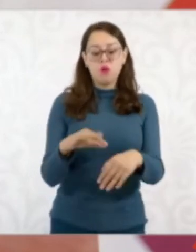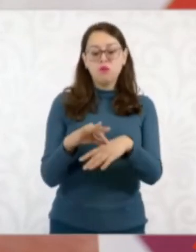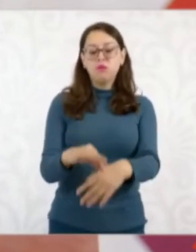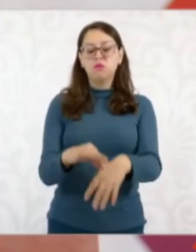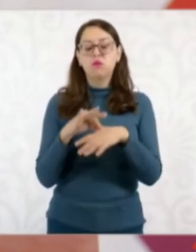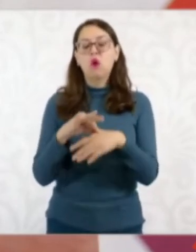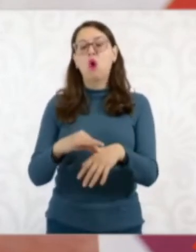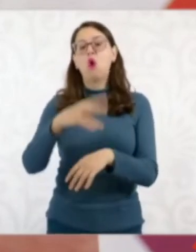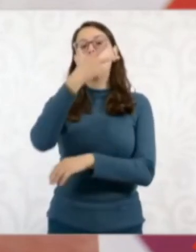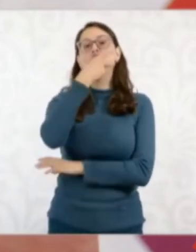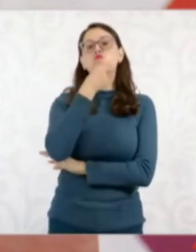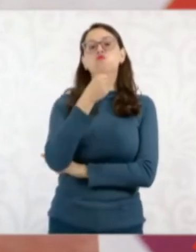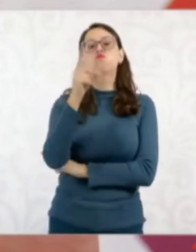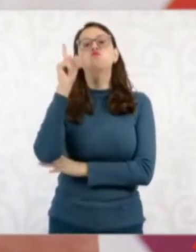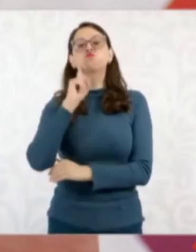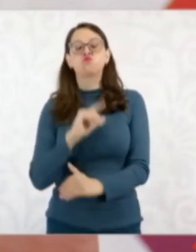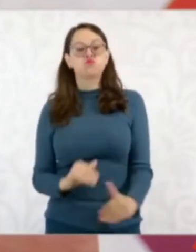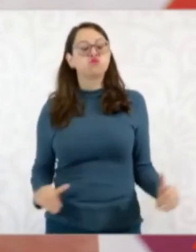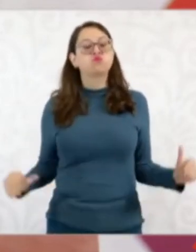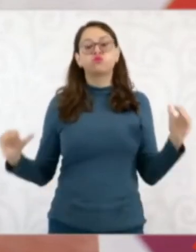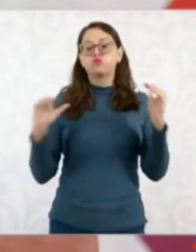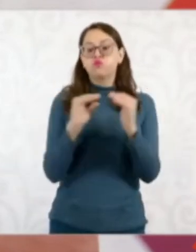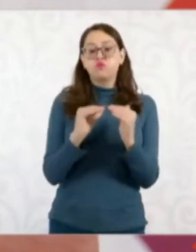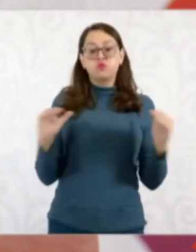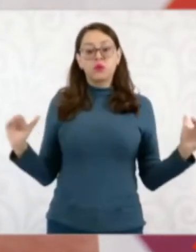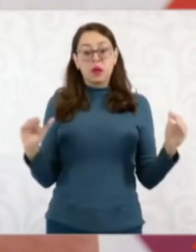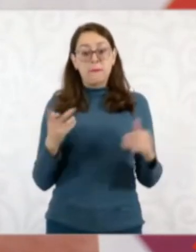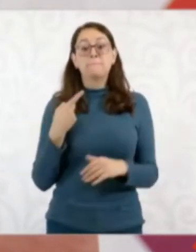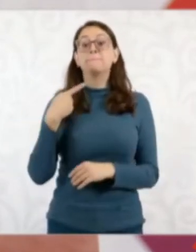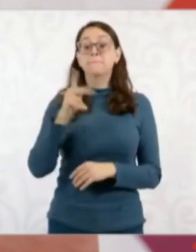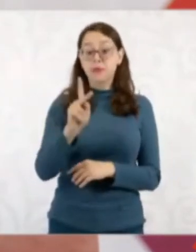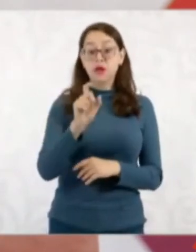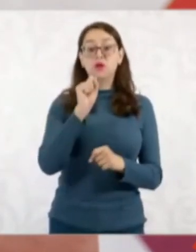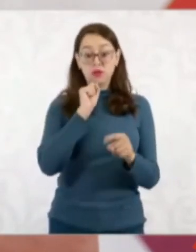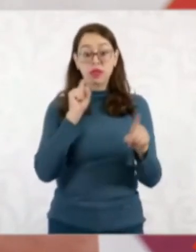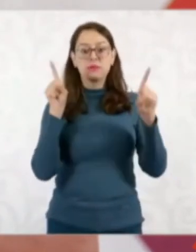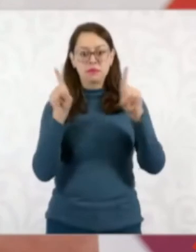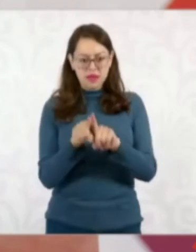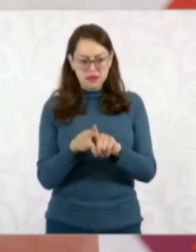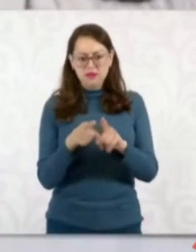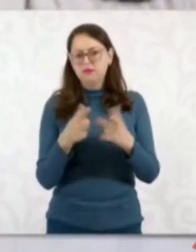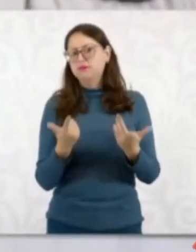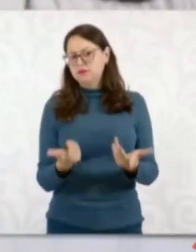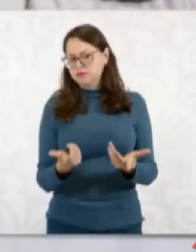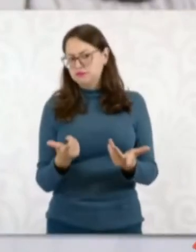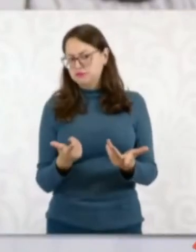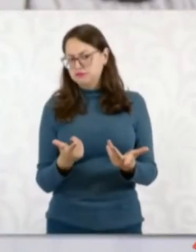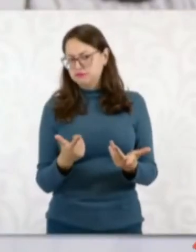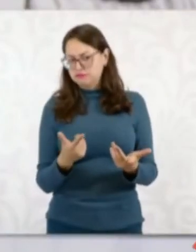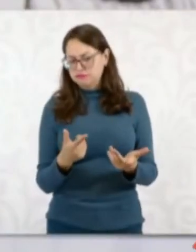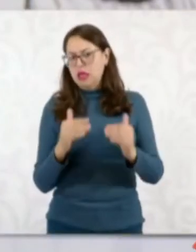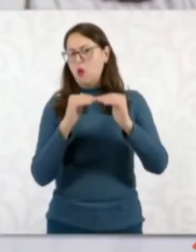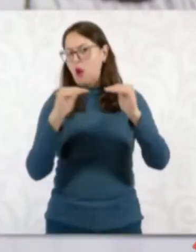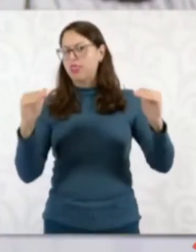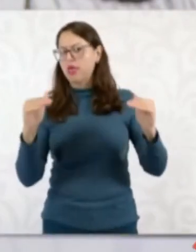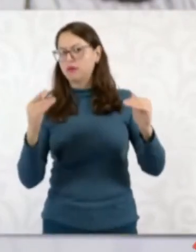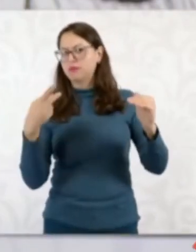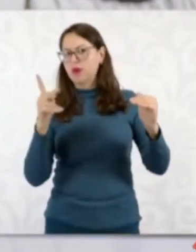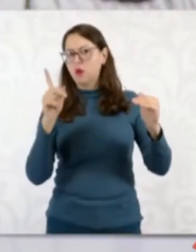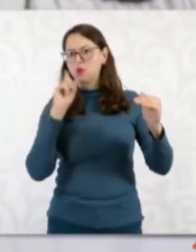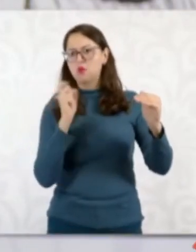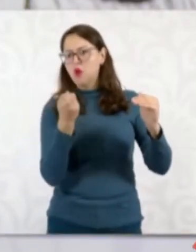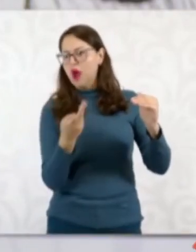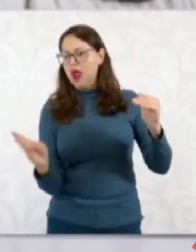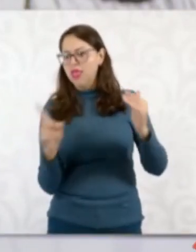mujeres, pero particularmente reconociendo también los derechos de las mujeres, porque hay derechos particulares de las